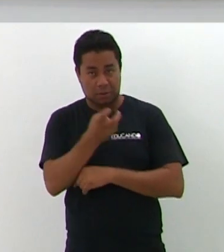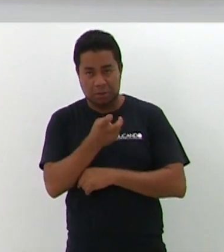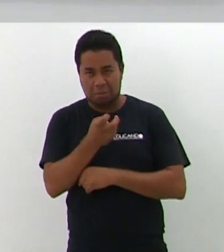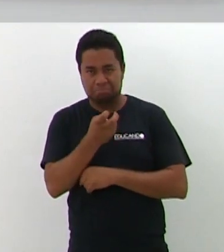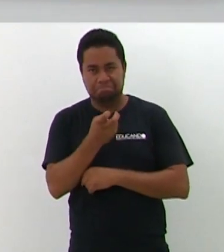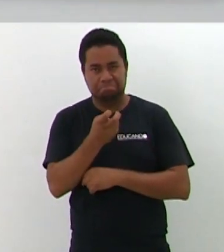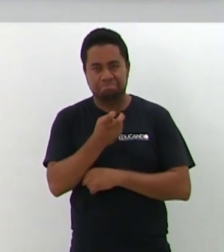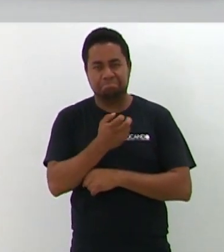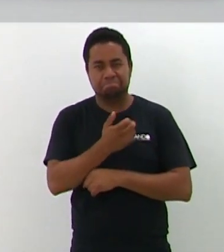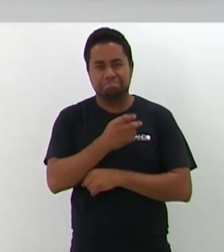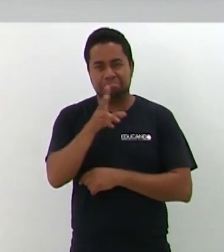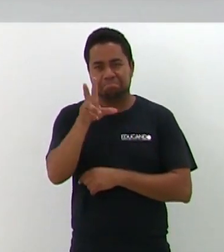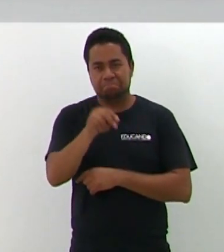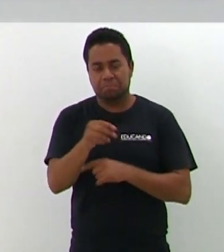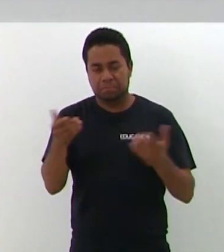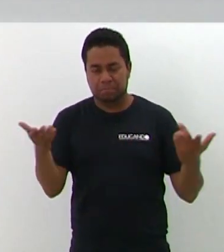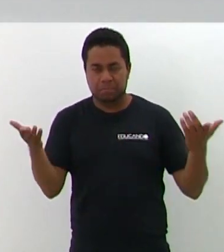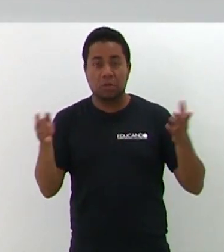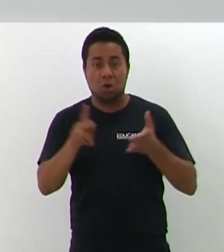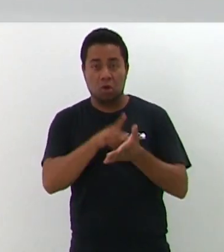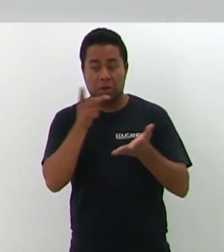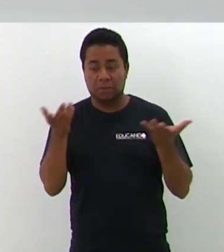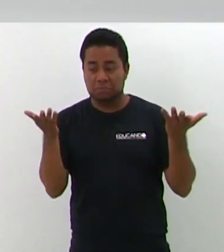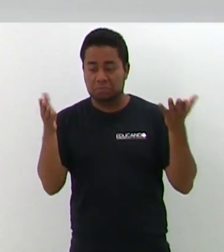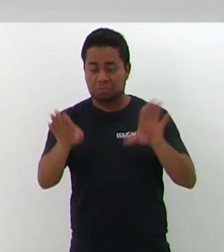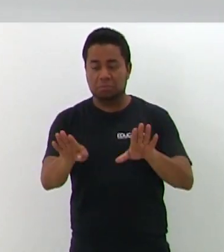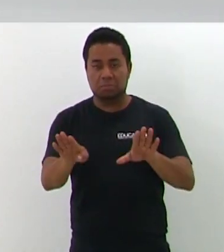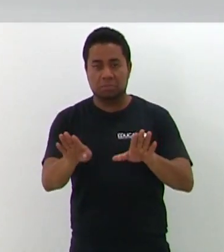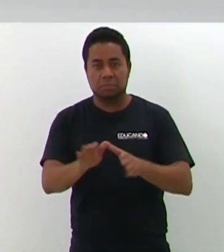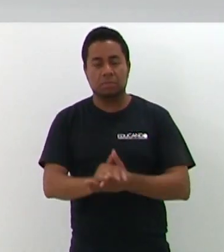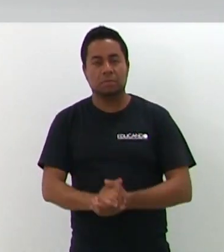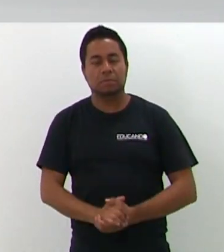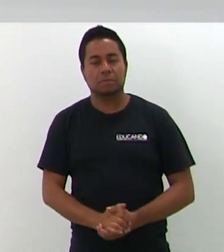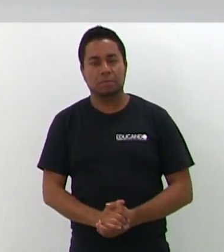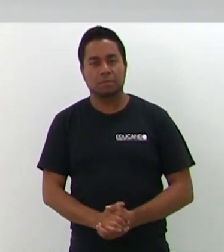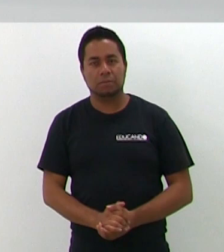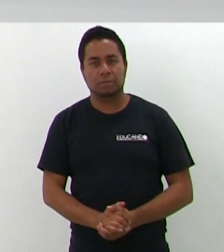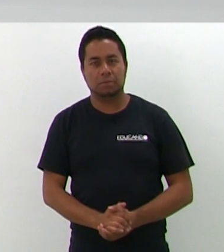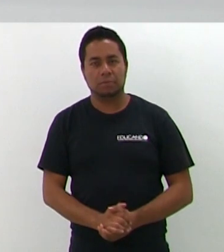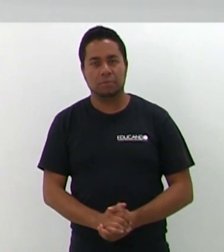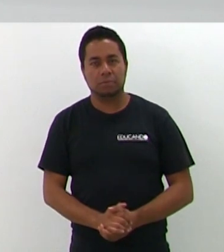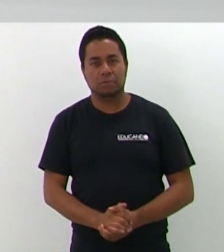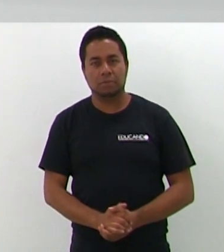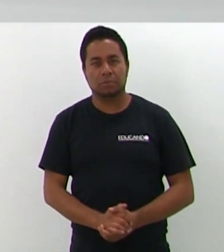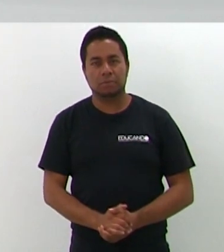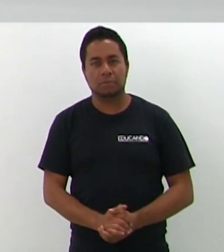no es. Vamos a voltearlas nuevamente.